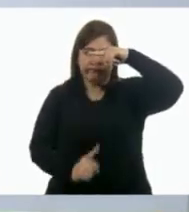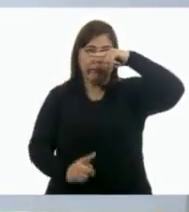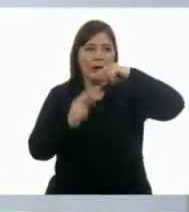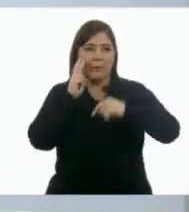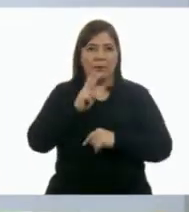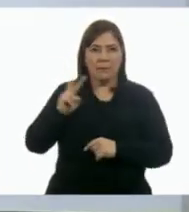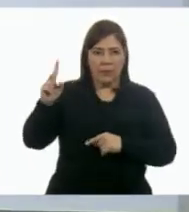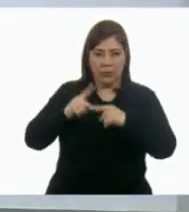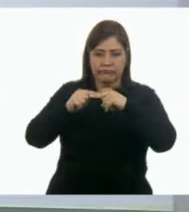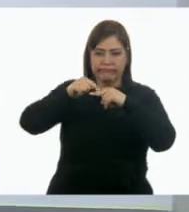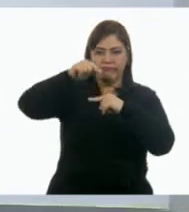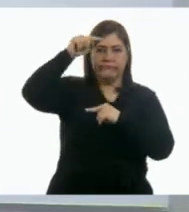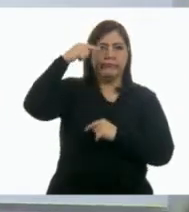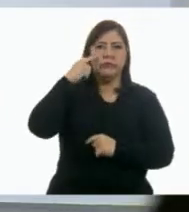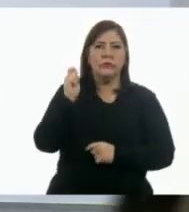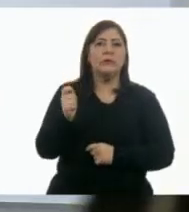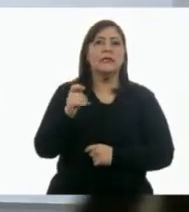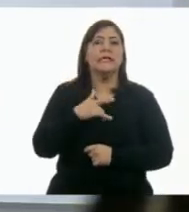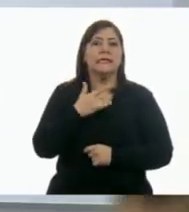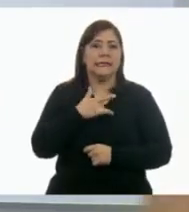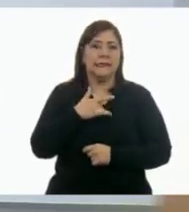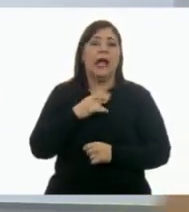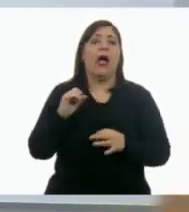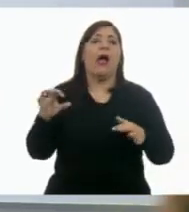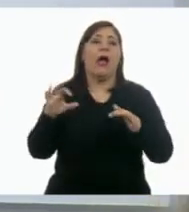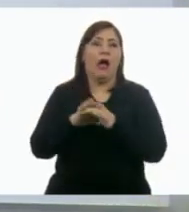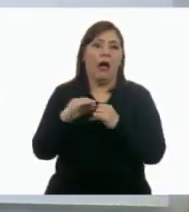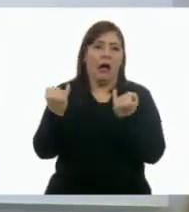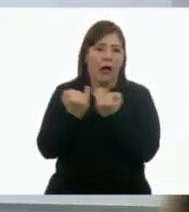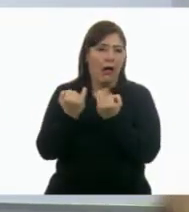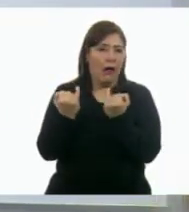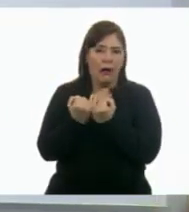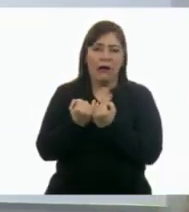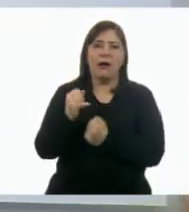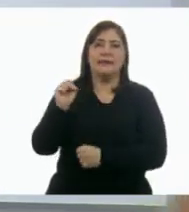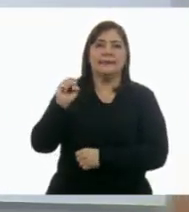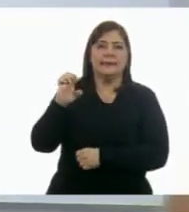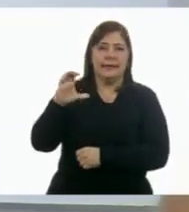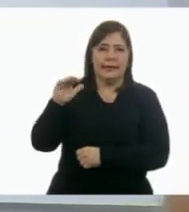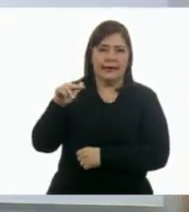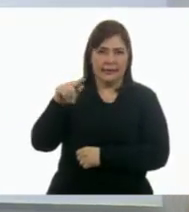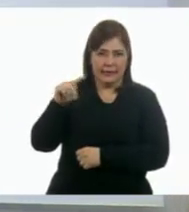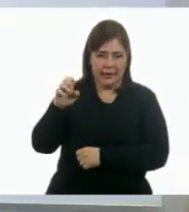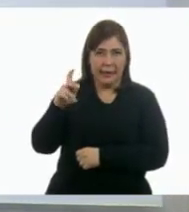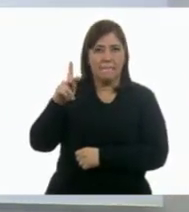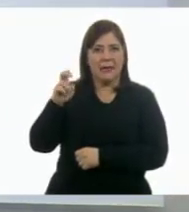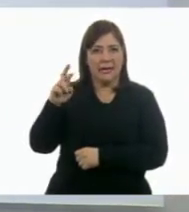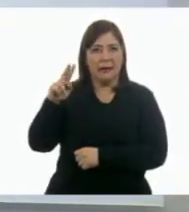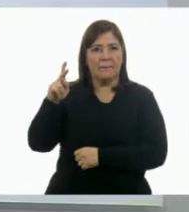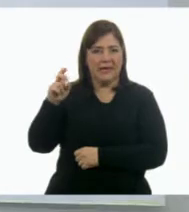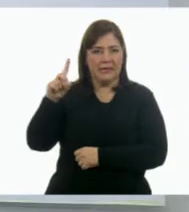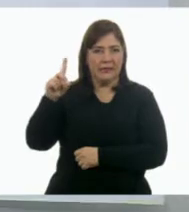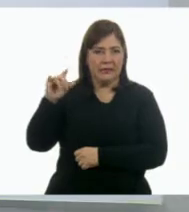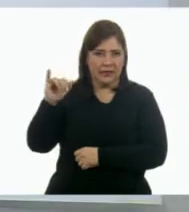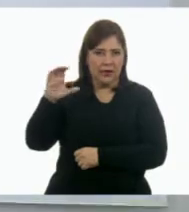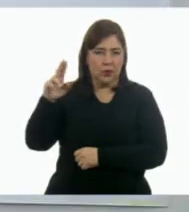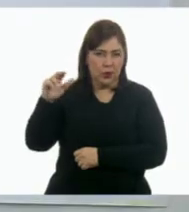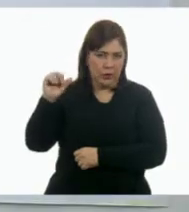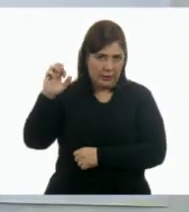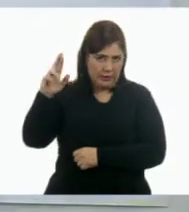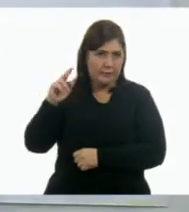Sí. Y esas líneas forman Secante perpendicular. precisamente porque tiene los ángulos